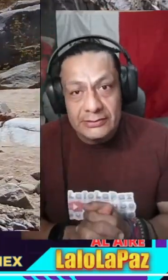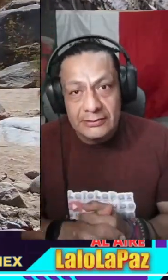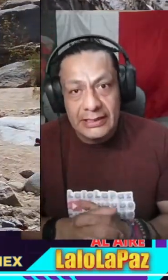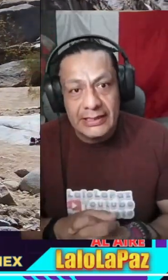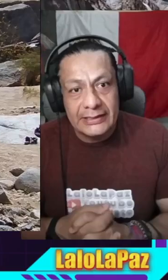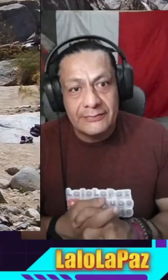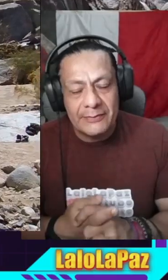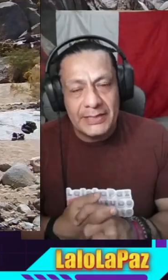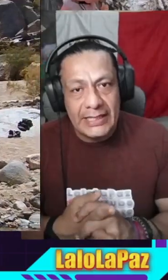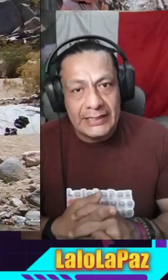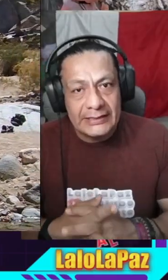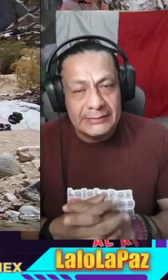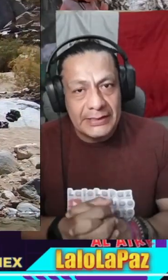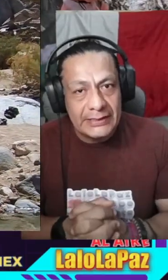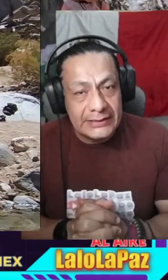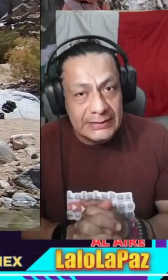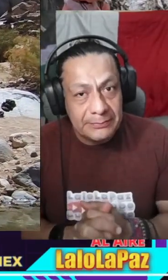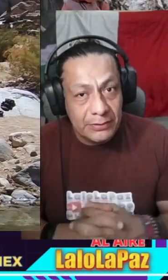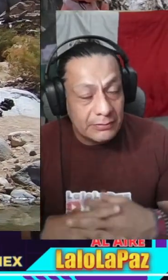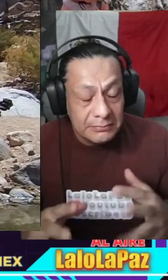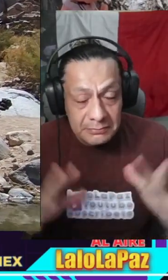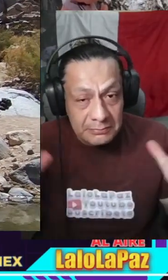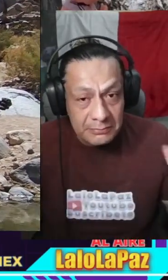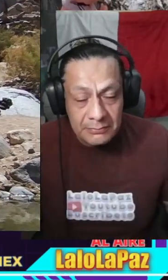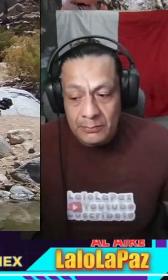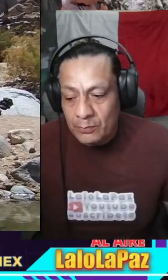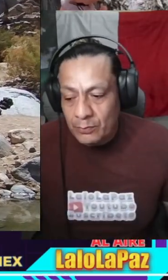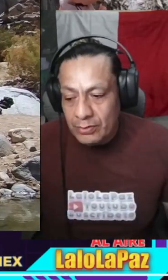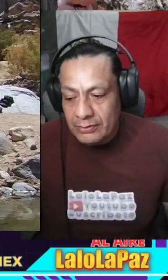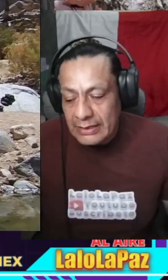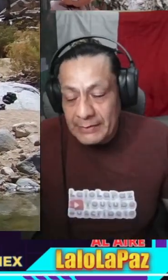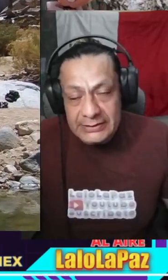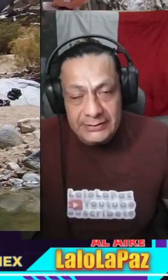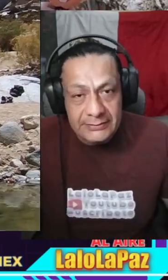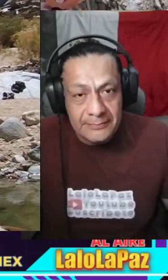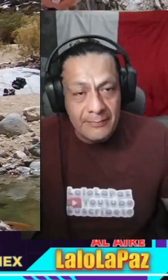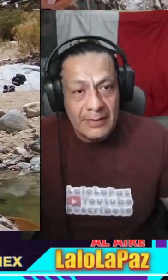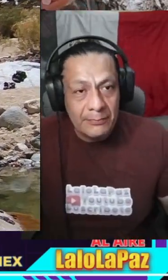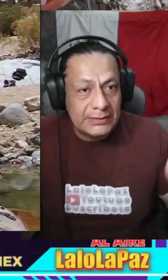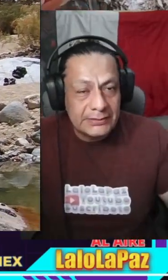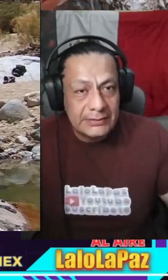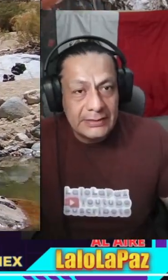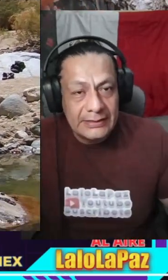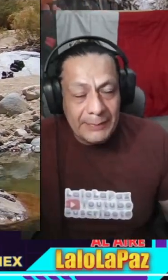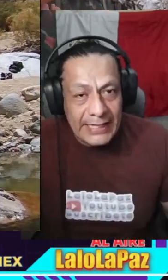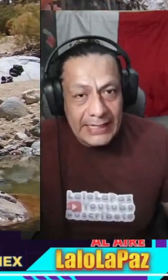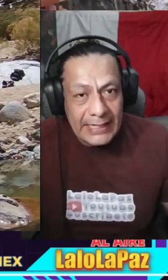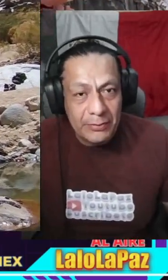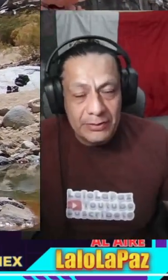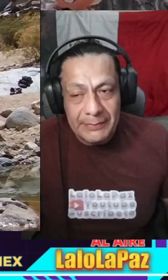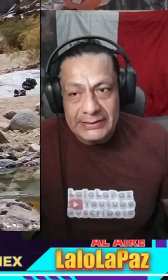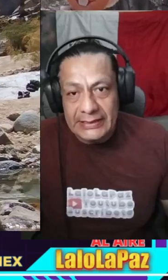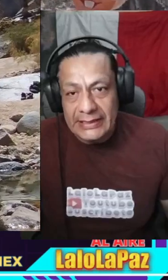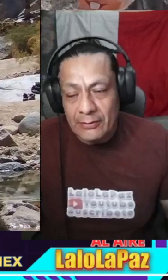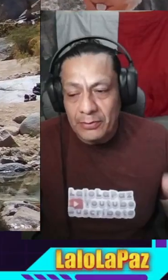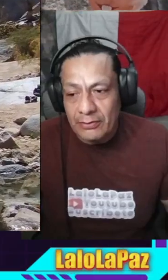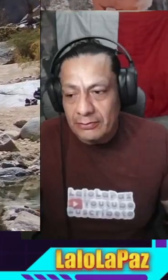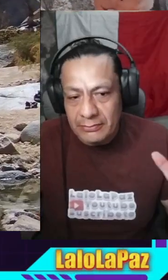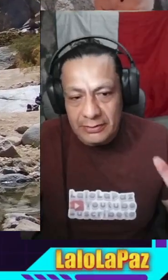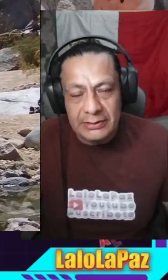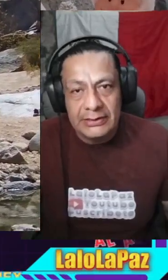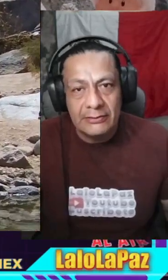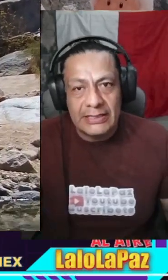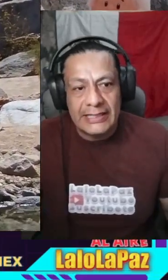Muchos de ellos son de gente familiar que se mata entre sí por temas, pues, de pareja, por temas de dinero,